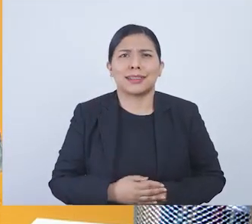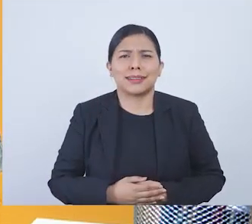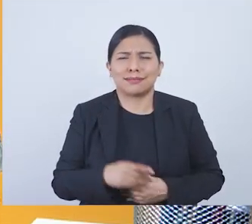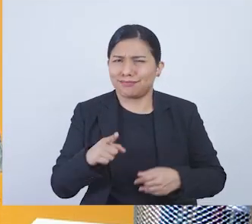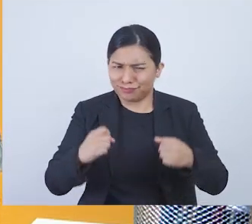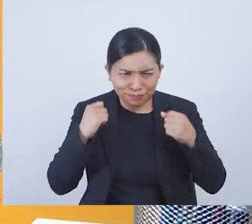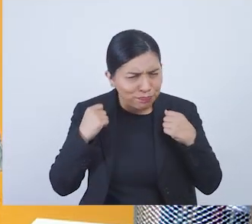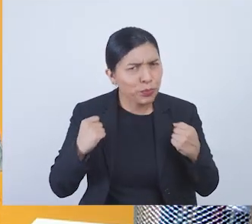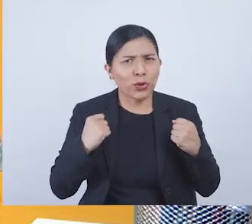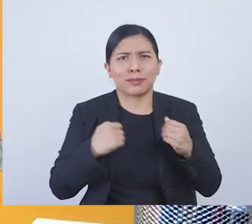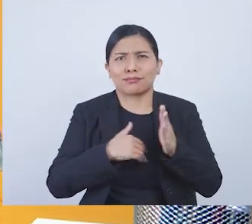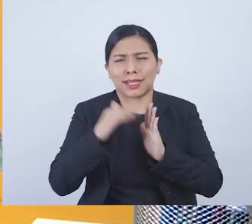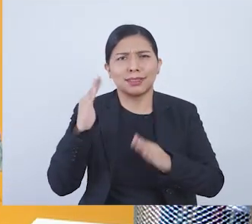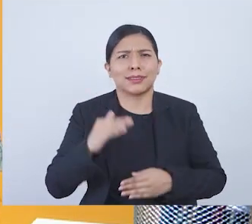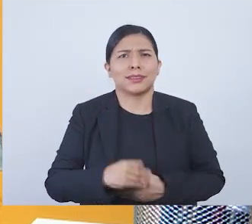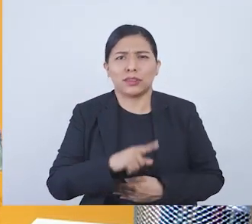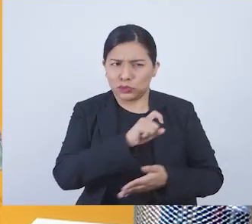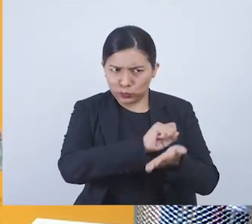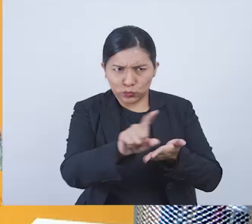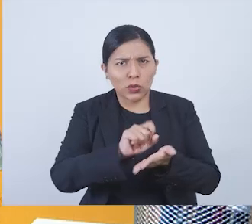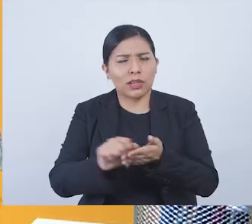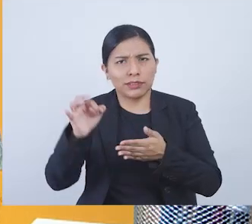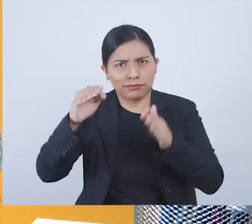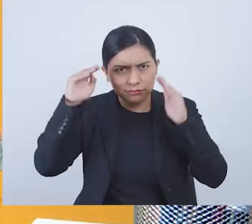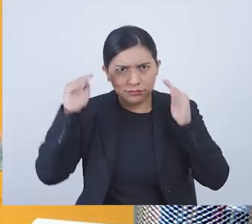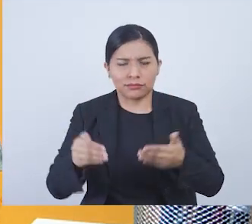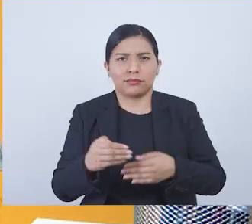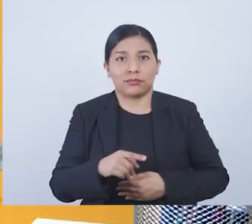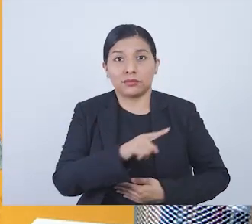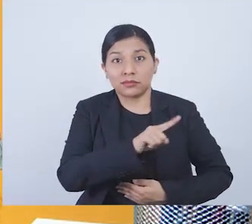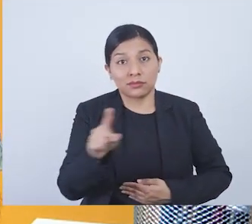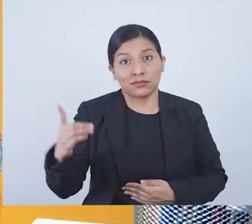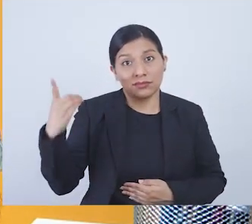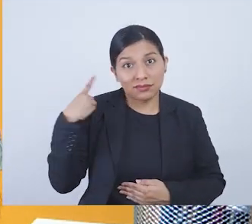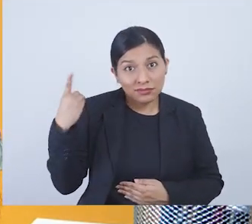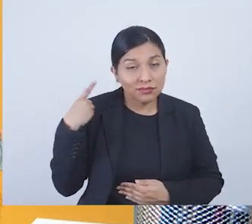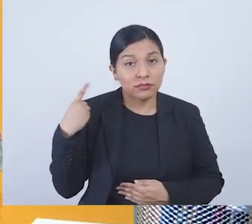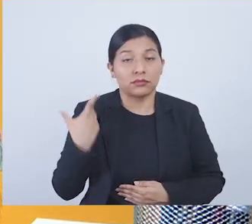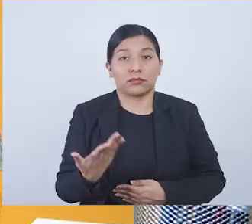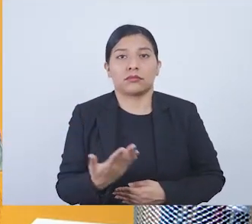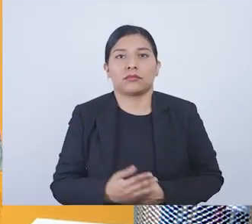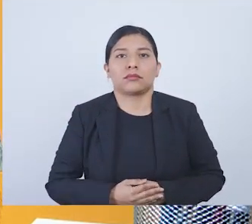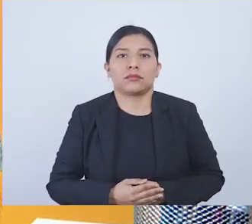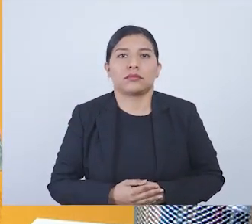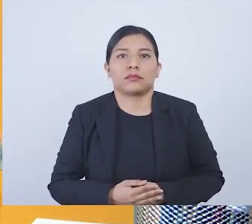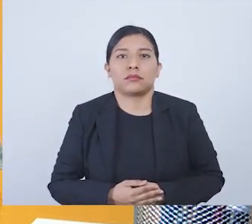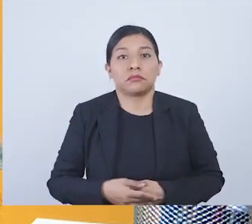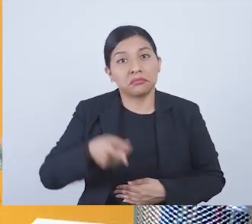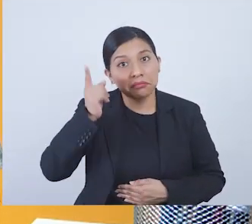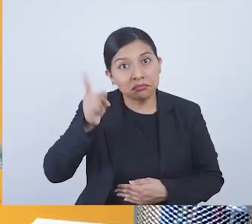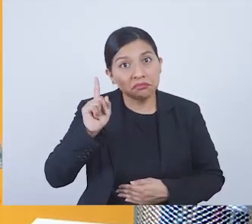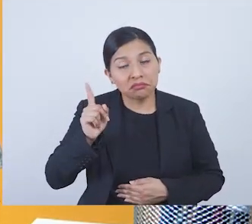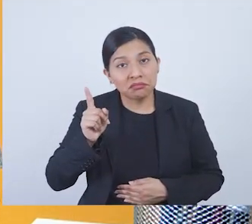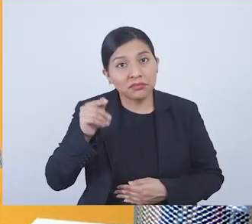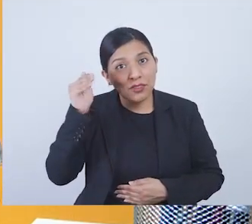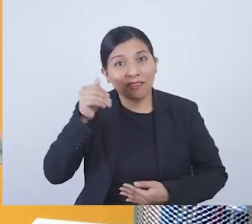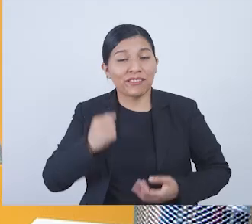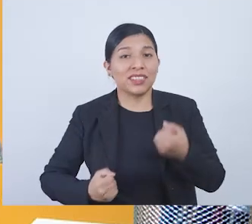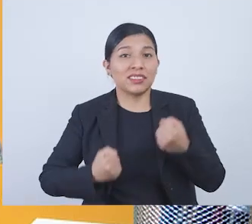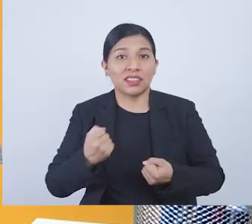desvalorizada en las comunidades educativas. Para el señor director, si el profesor de educación física le